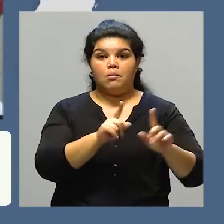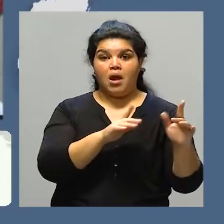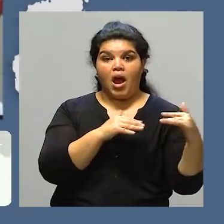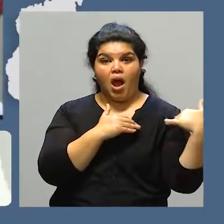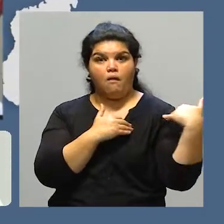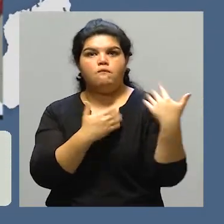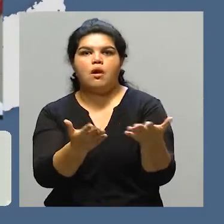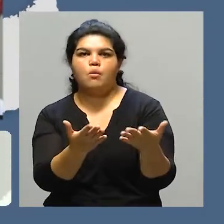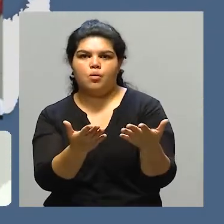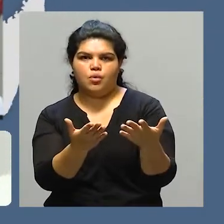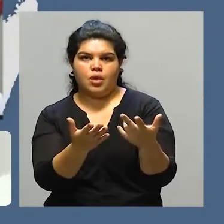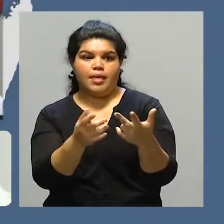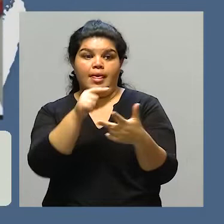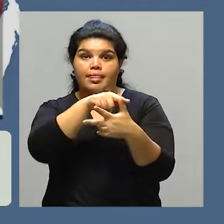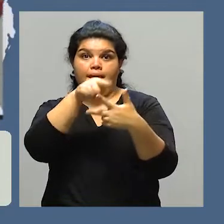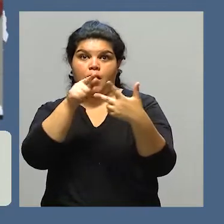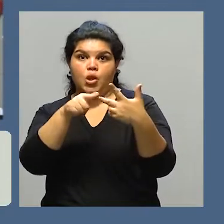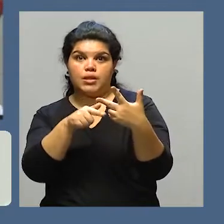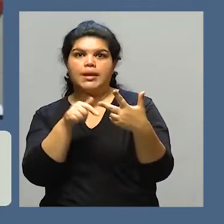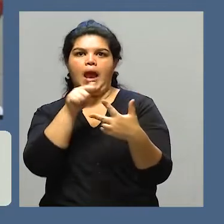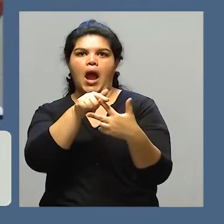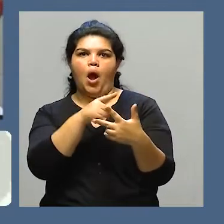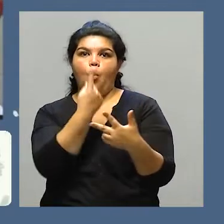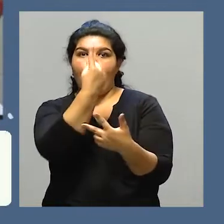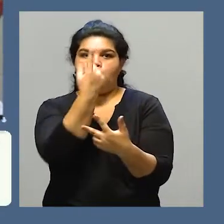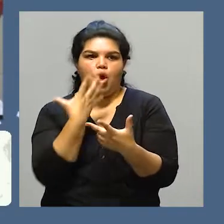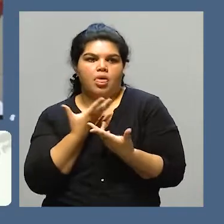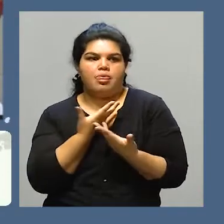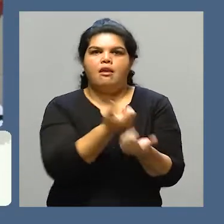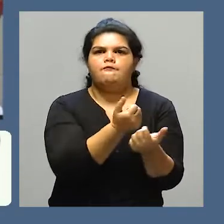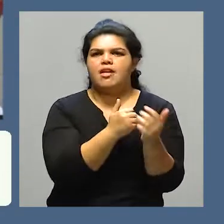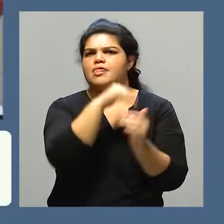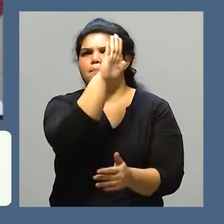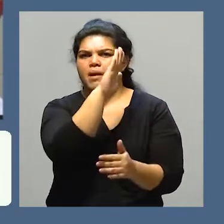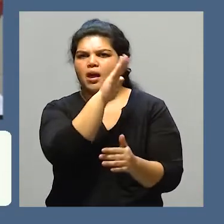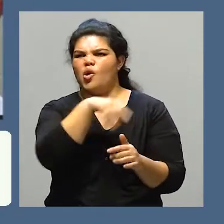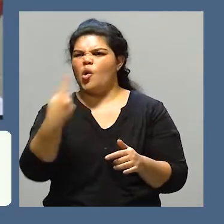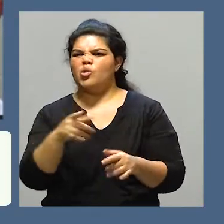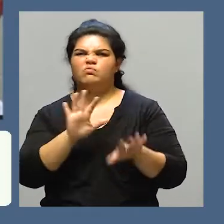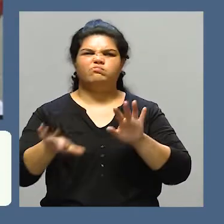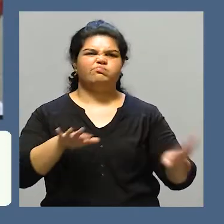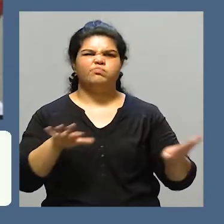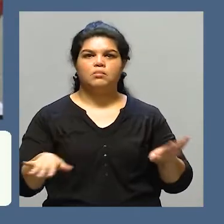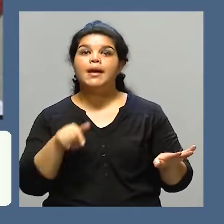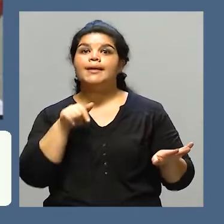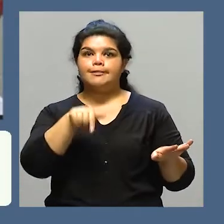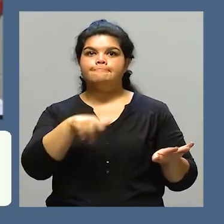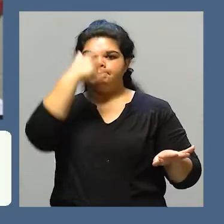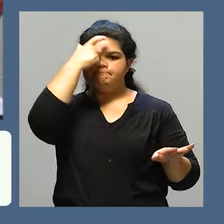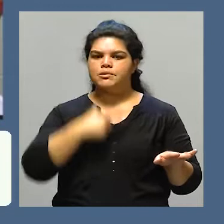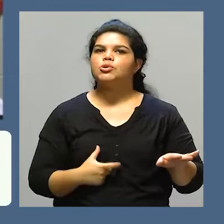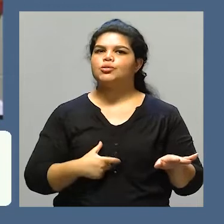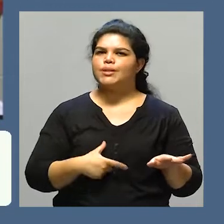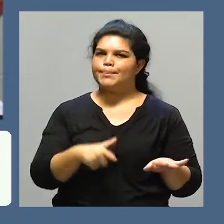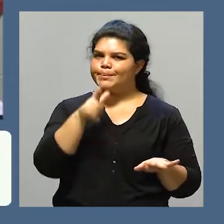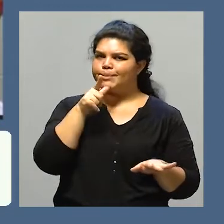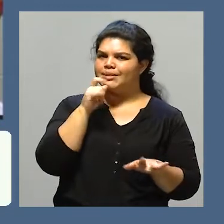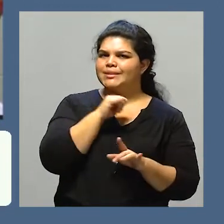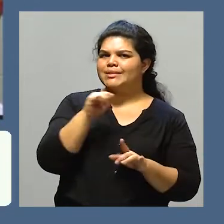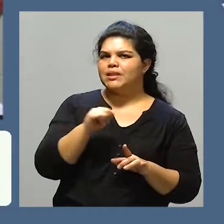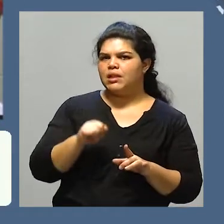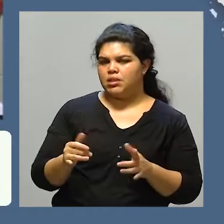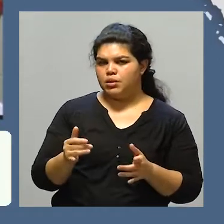una tercería que efectivamente representa o puede recoger algunos de los apoyos de la derecha, pues